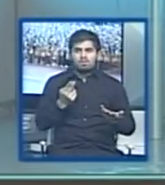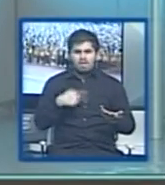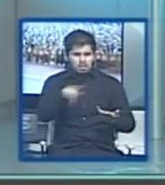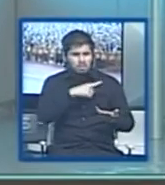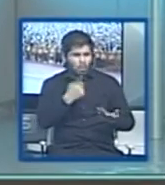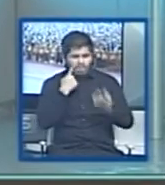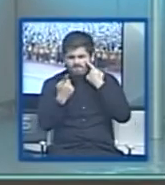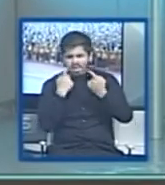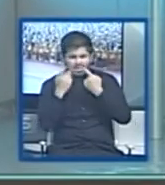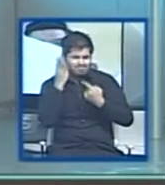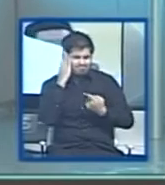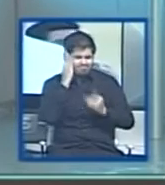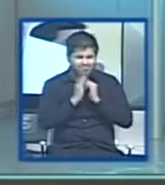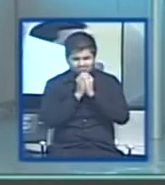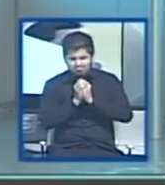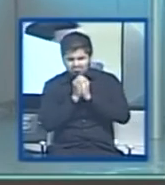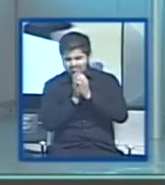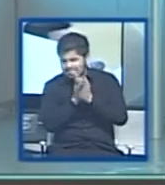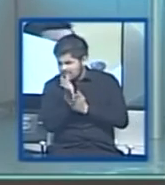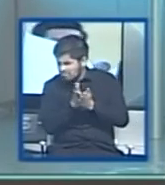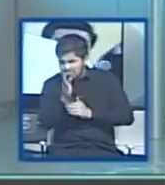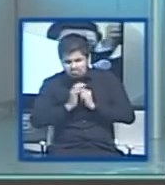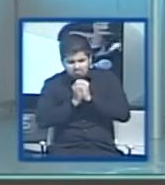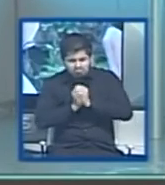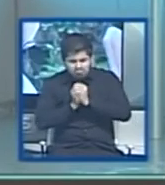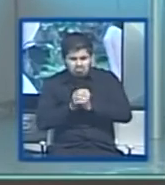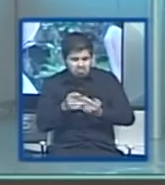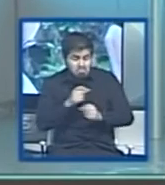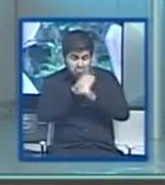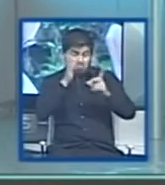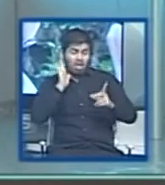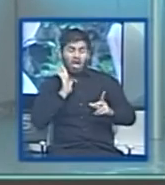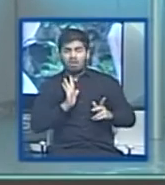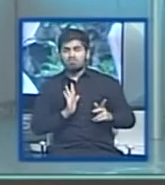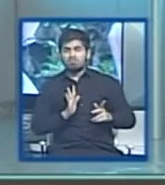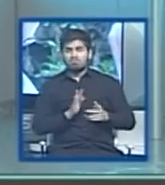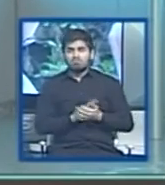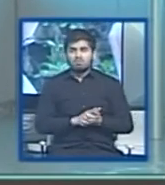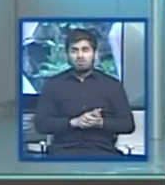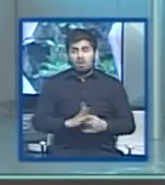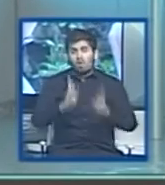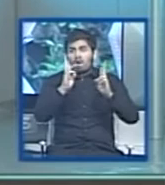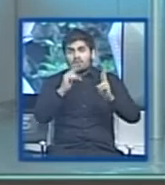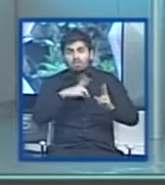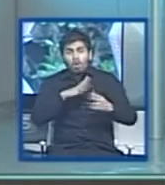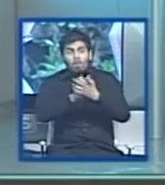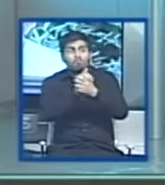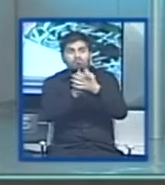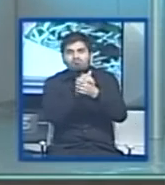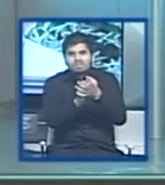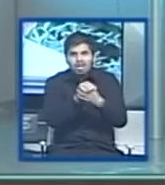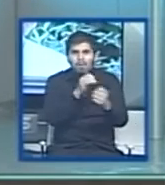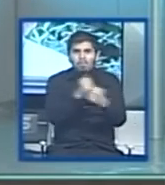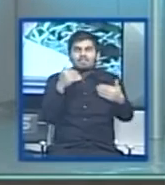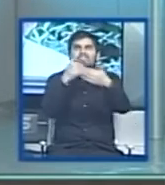más creyentes, permanentemente están en oración, es increíble, pero es así. Y bueno, ellos van a tener la oportunidad magnífica